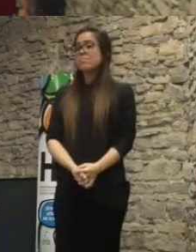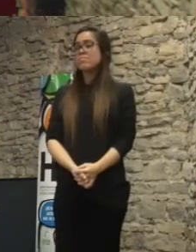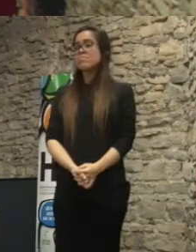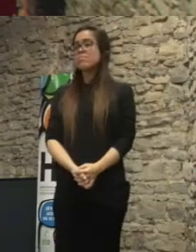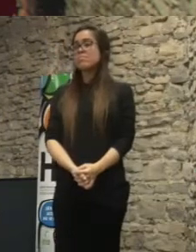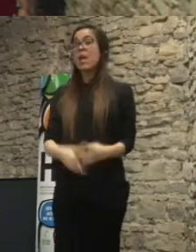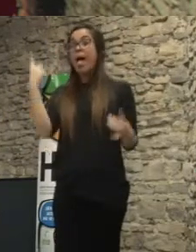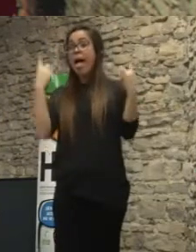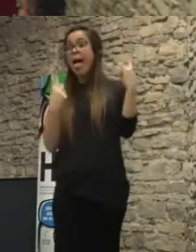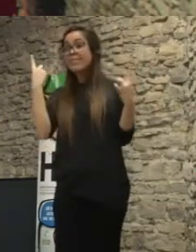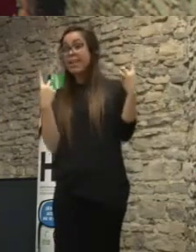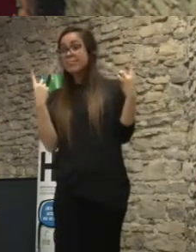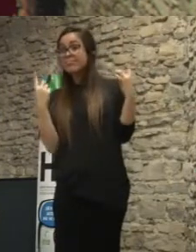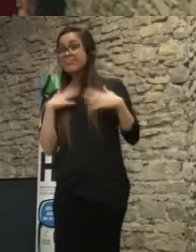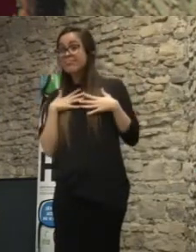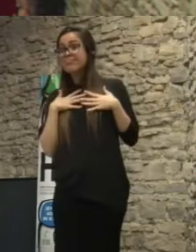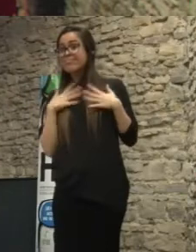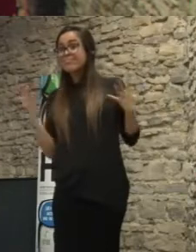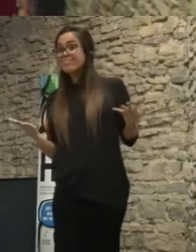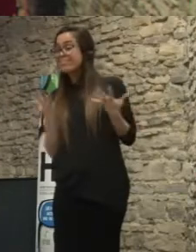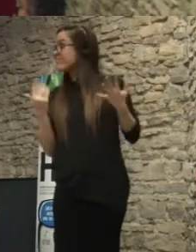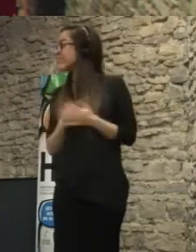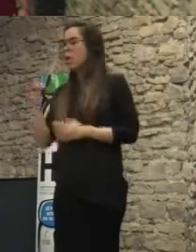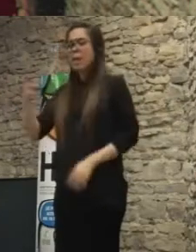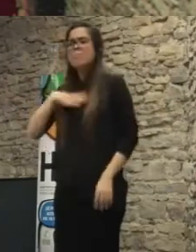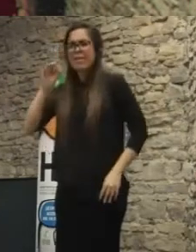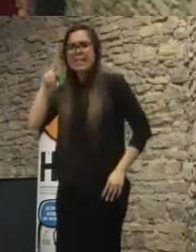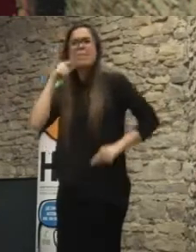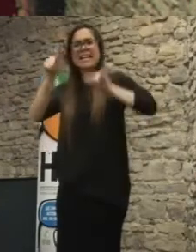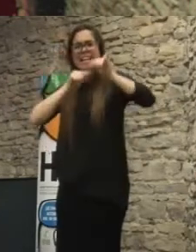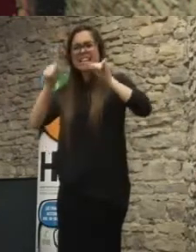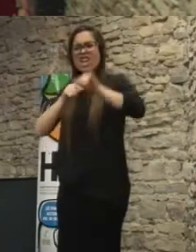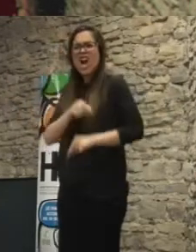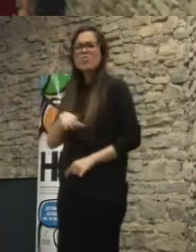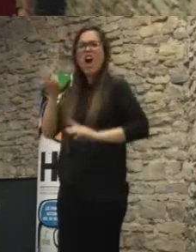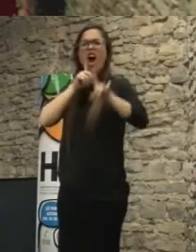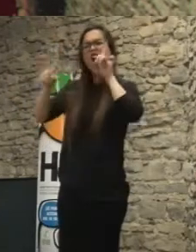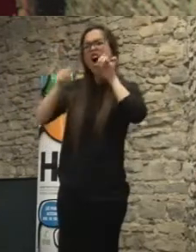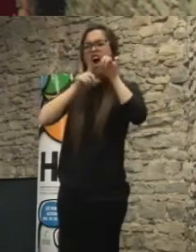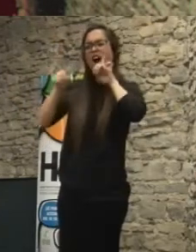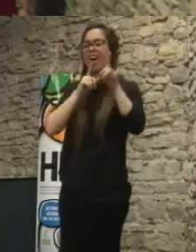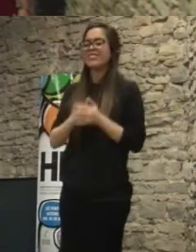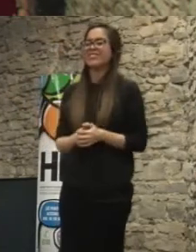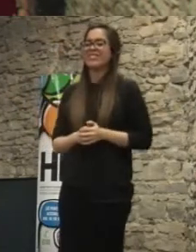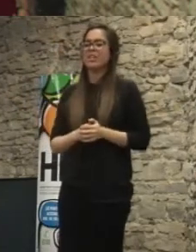¿Se anima alguien? También se vale críticas, abucheos, insultos mejor que no.